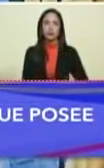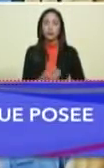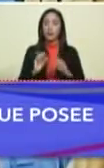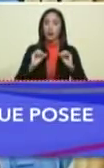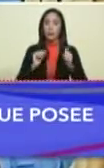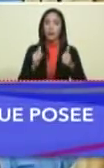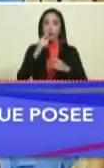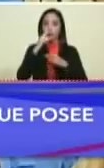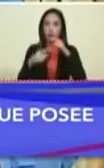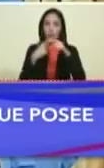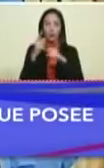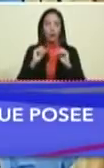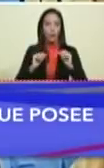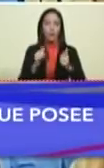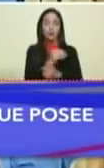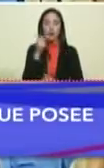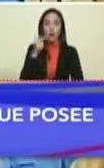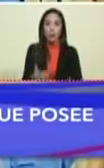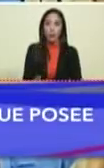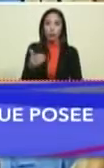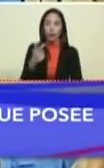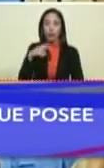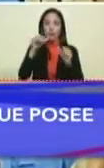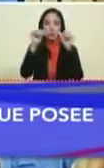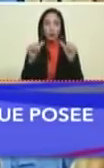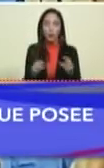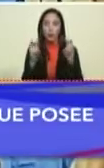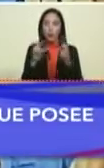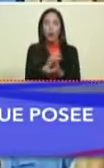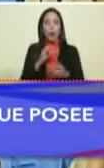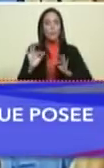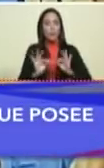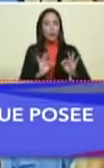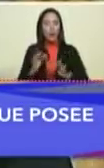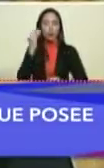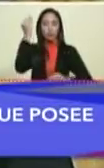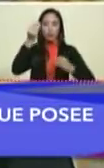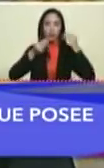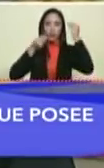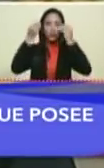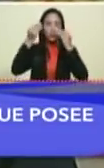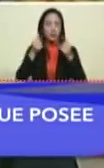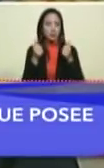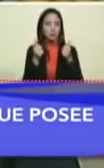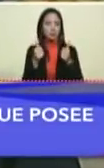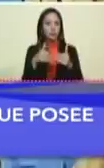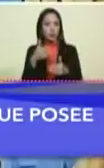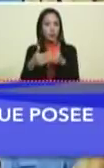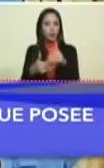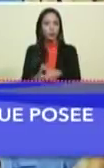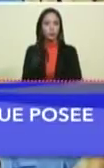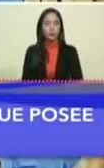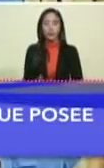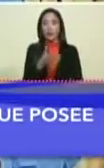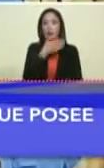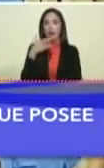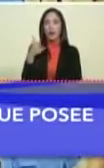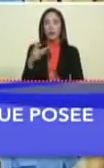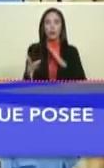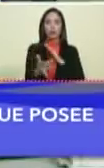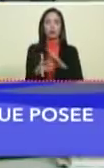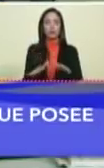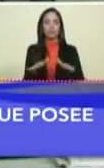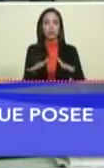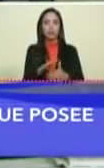importante. Esto que hemos preparado lo hemos pensado muy bien también. Hemos conseguido la mejor tecnología del mundo.